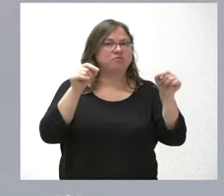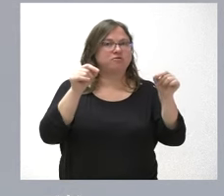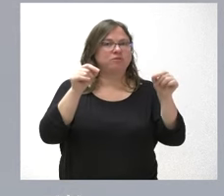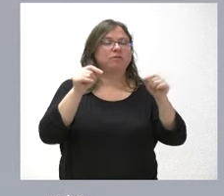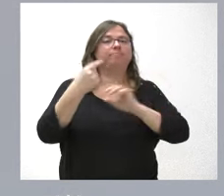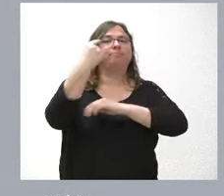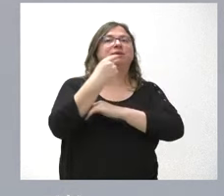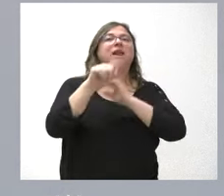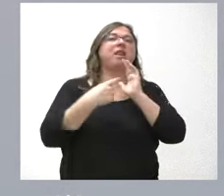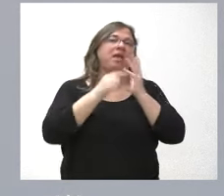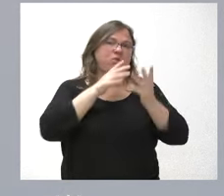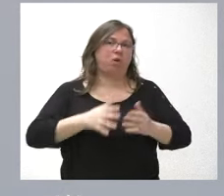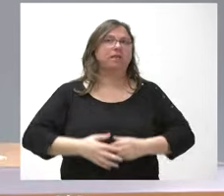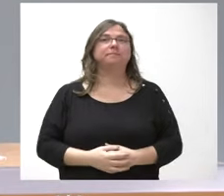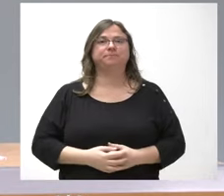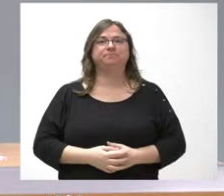la legislación vigente.